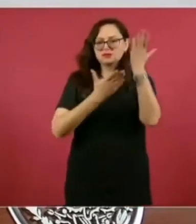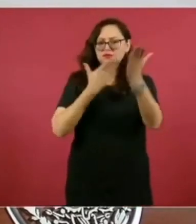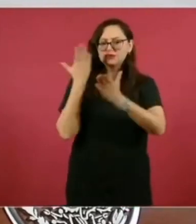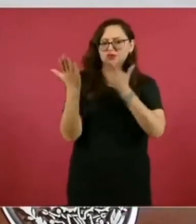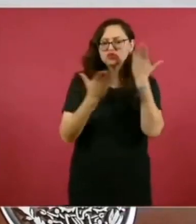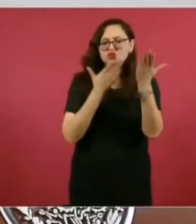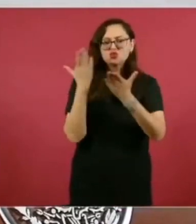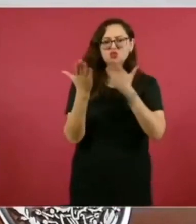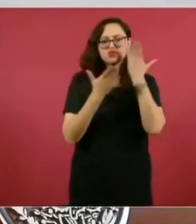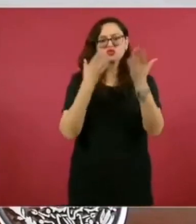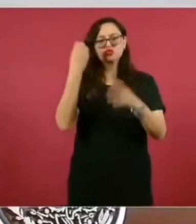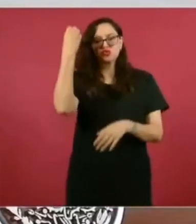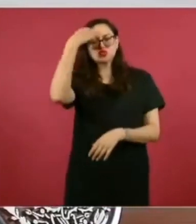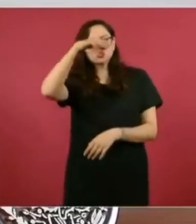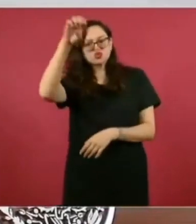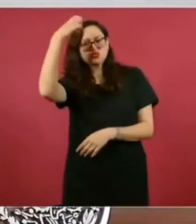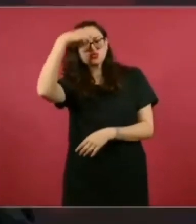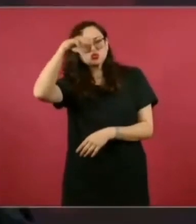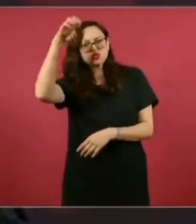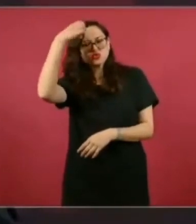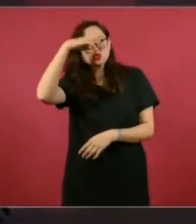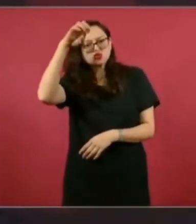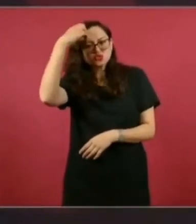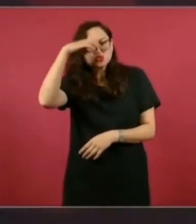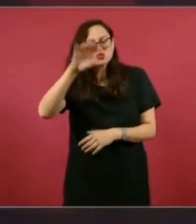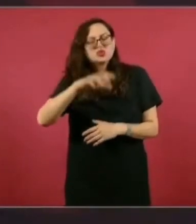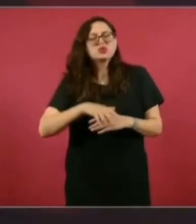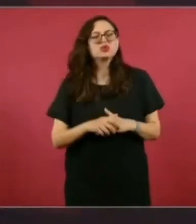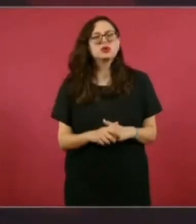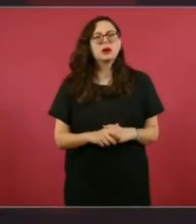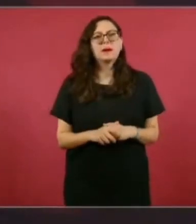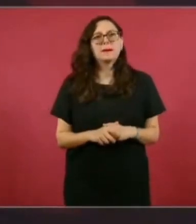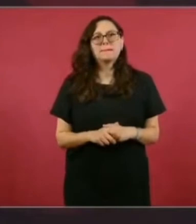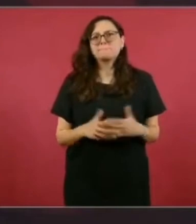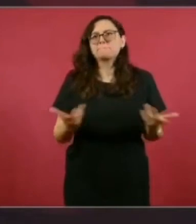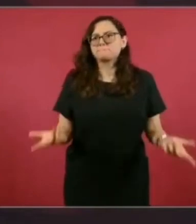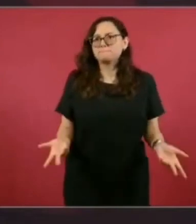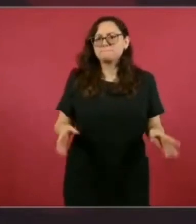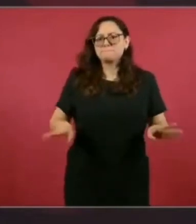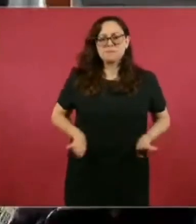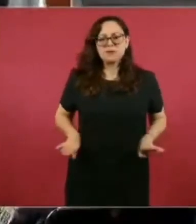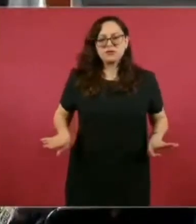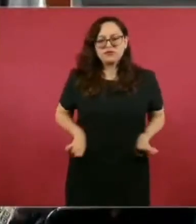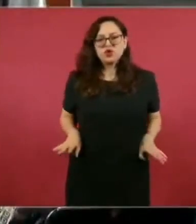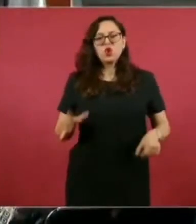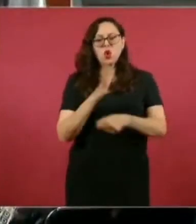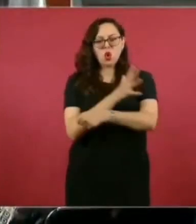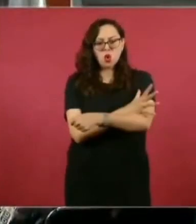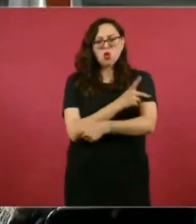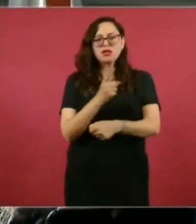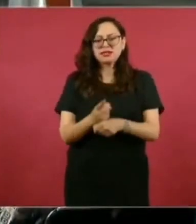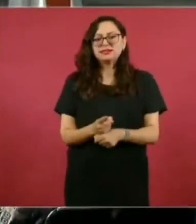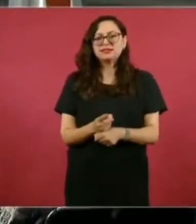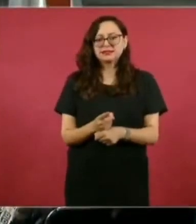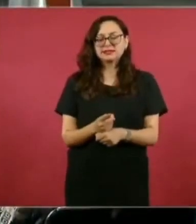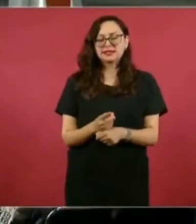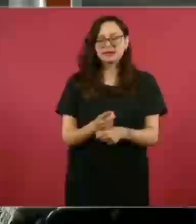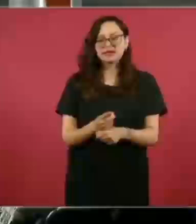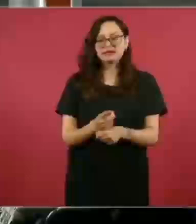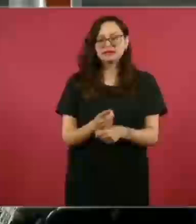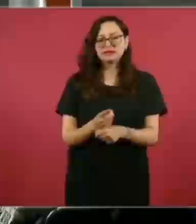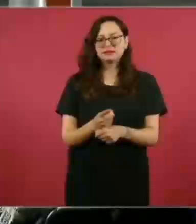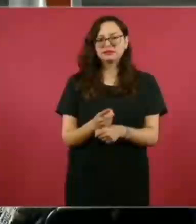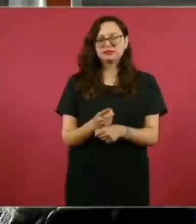formada, con experiencia, sí. Es honesta. Nada más,